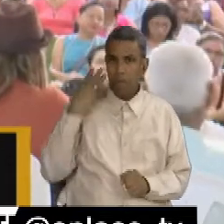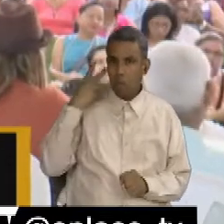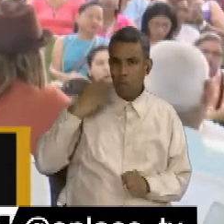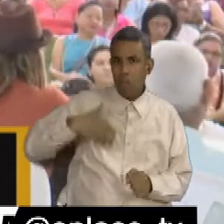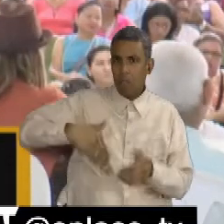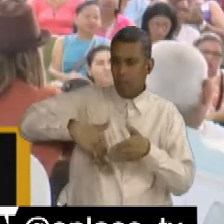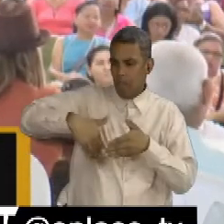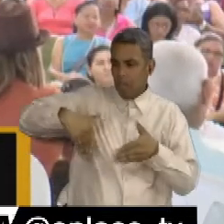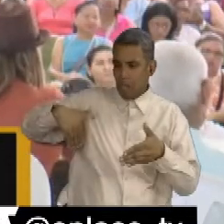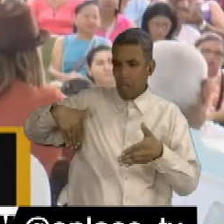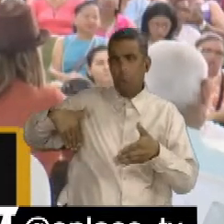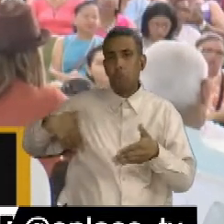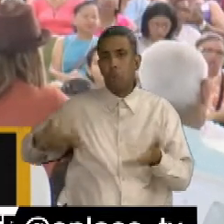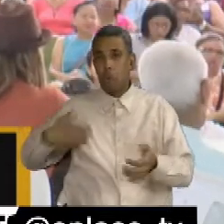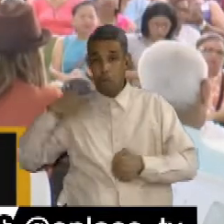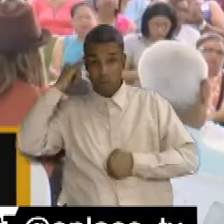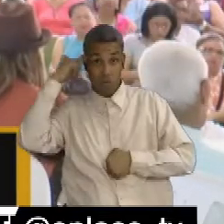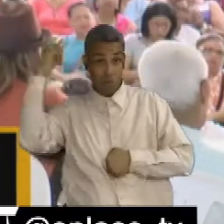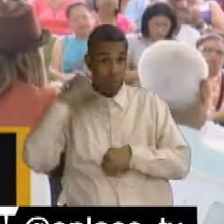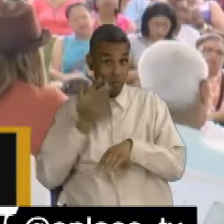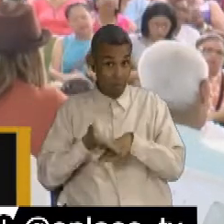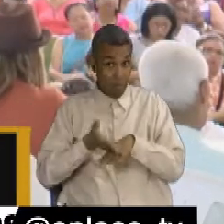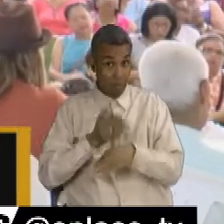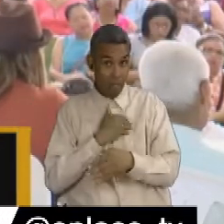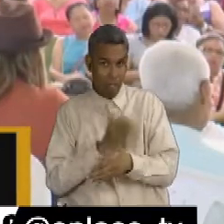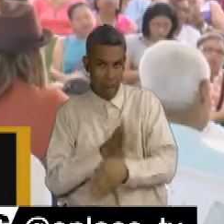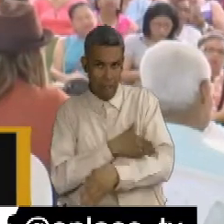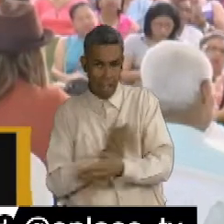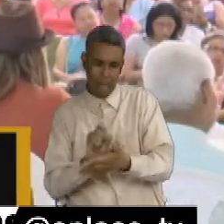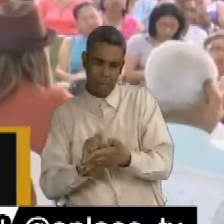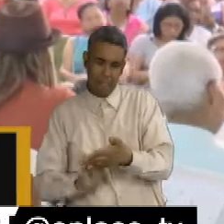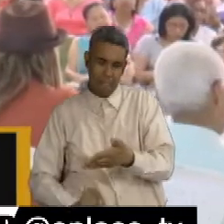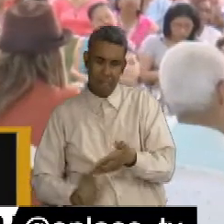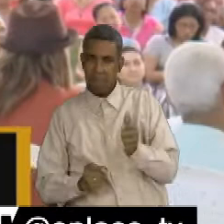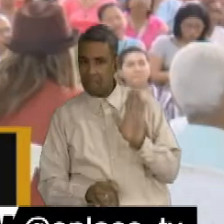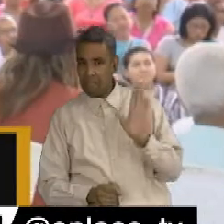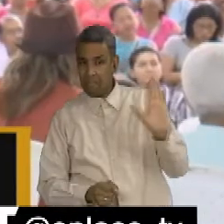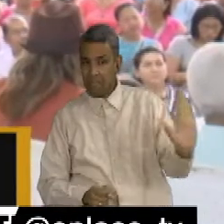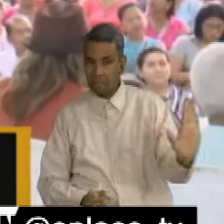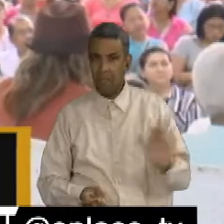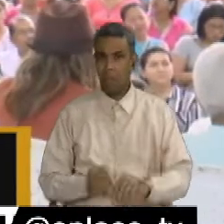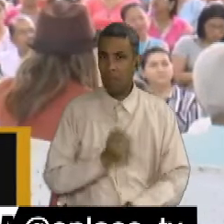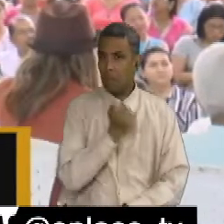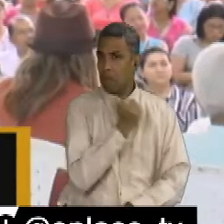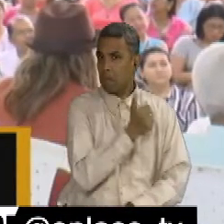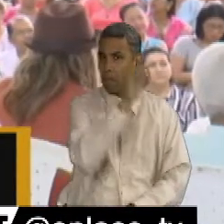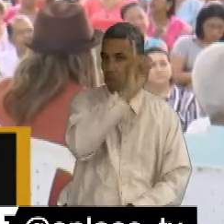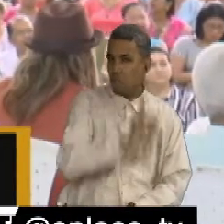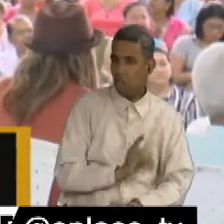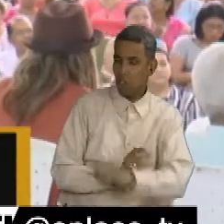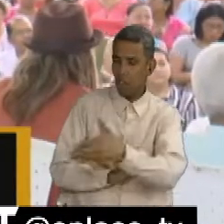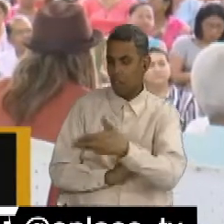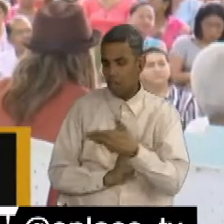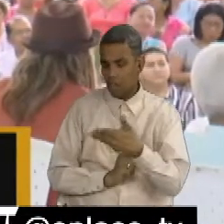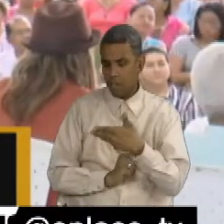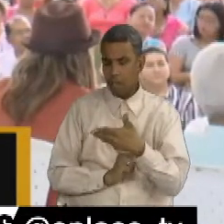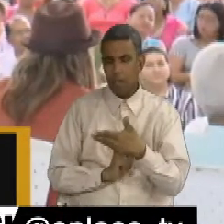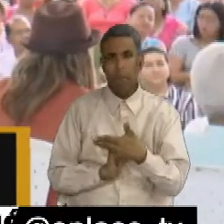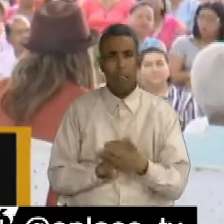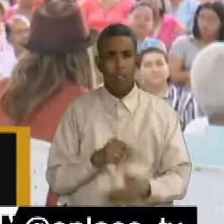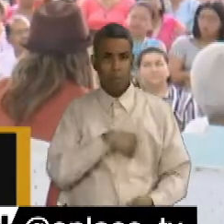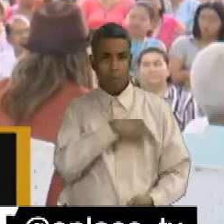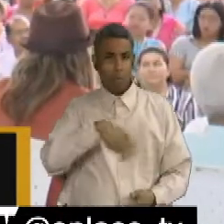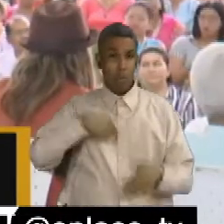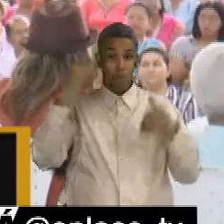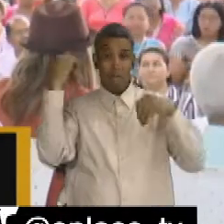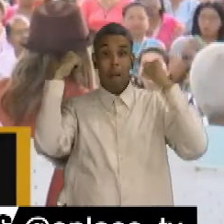laborar. Siempre dijimos que nuestra pelea no busca afectar para nada a la comunidad educativa